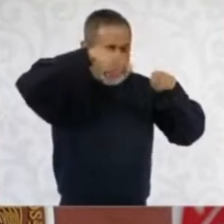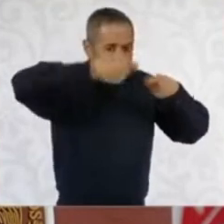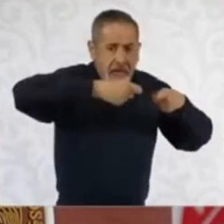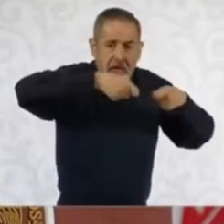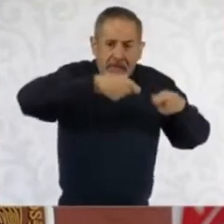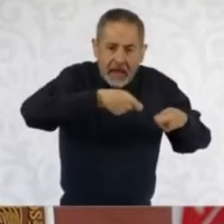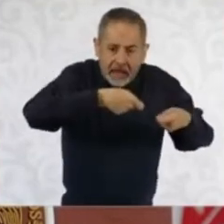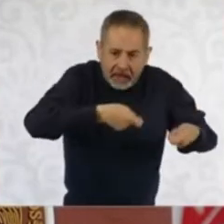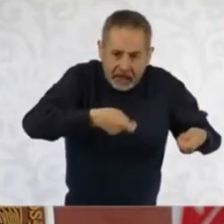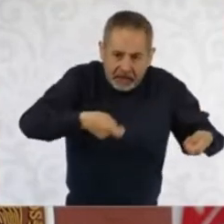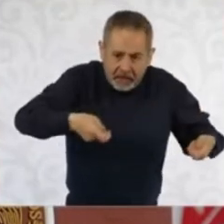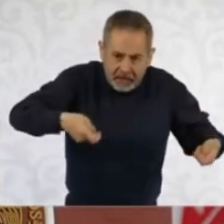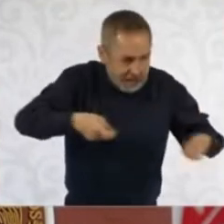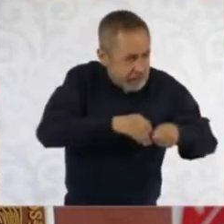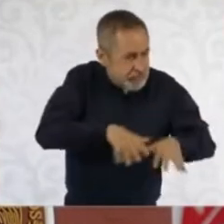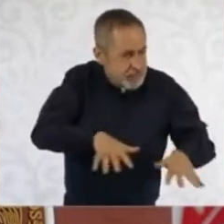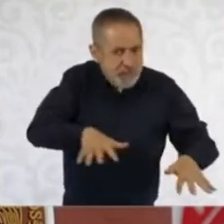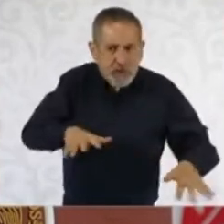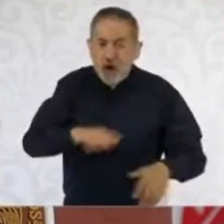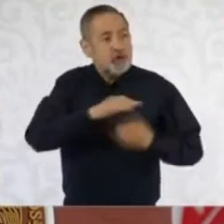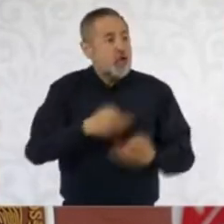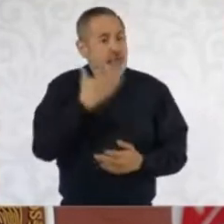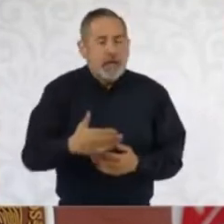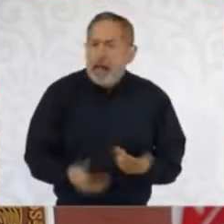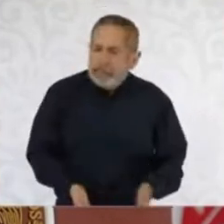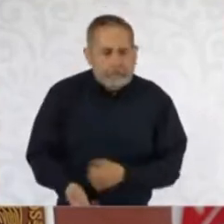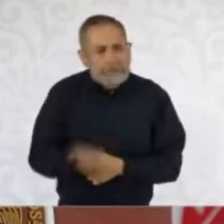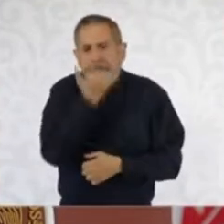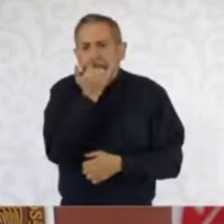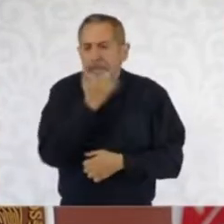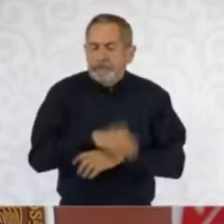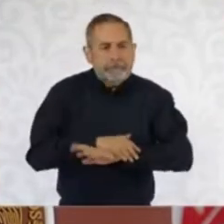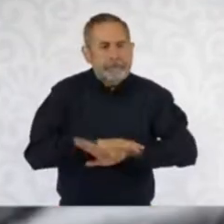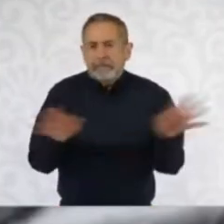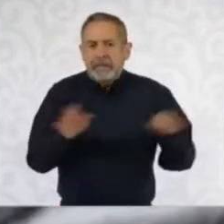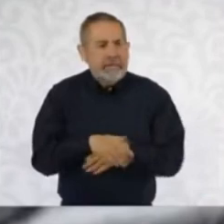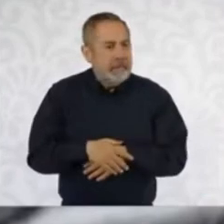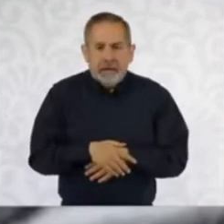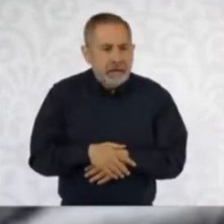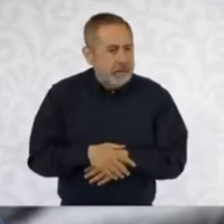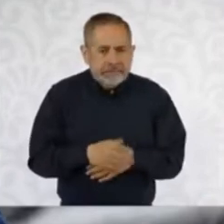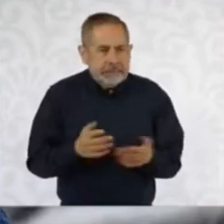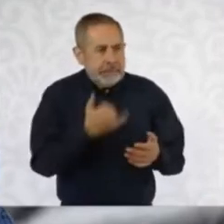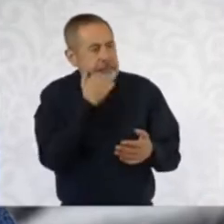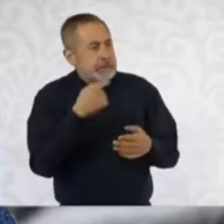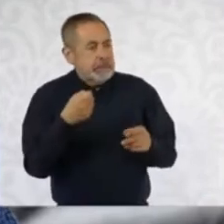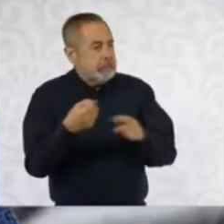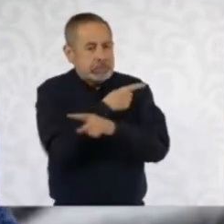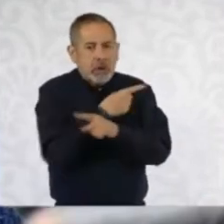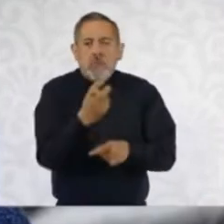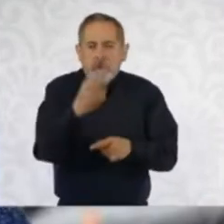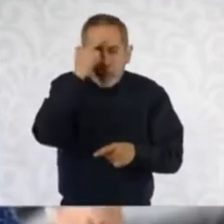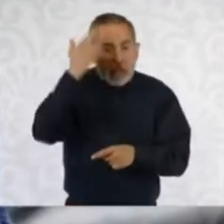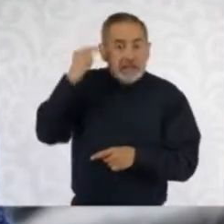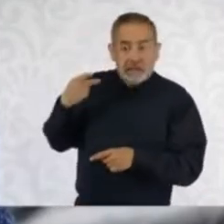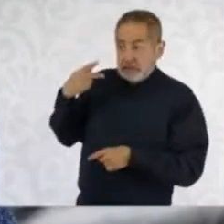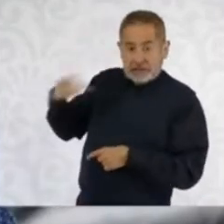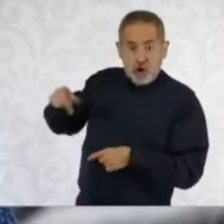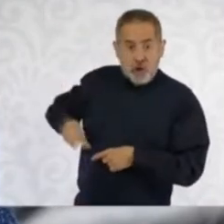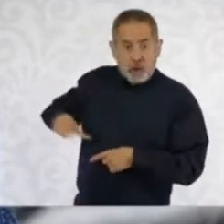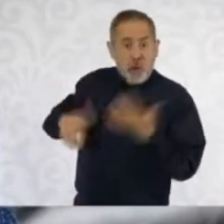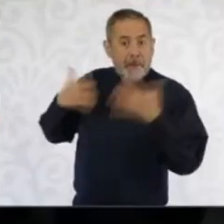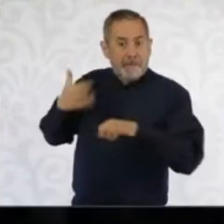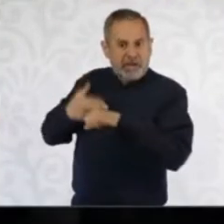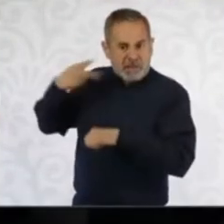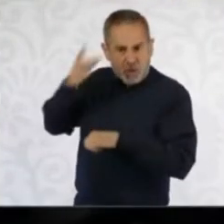fuera. Y eso provocó lo que platicábamos ayer, la venta de empresas mexicanas, nacionales,